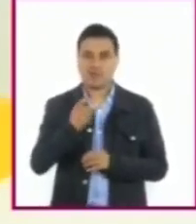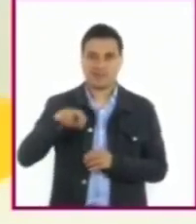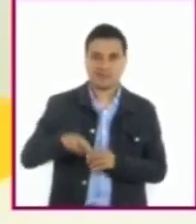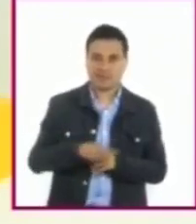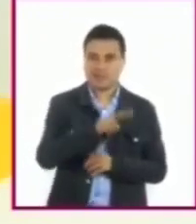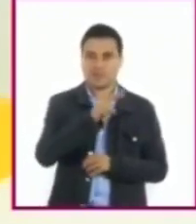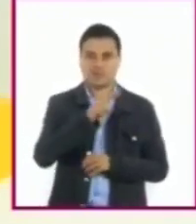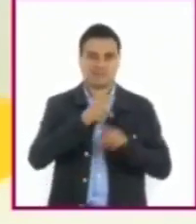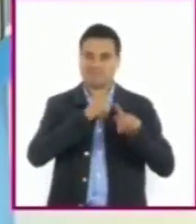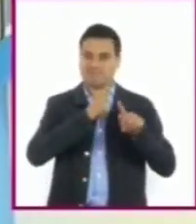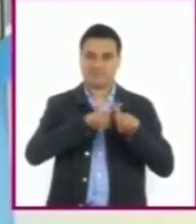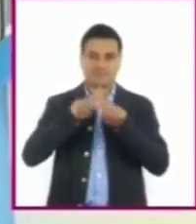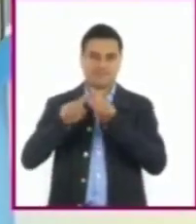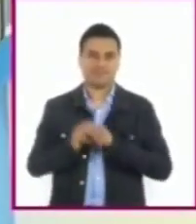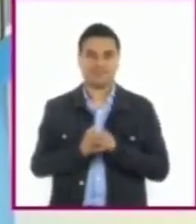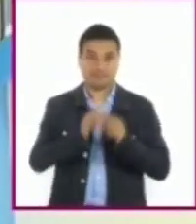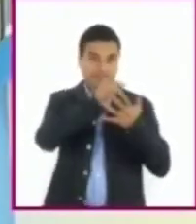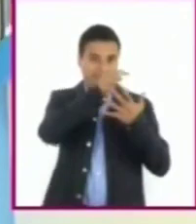entre otros.